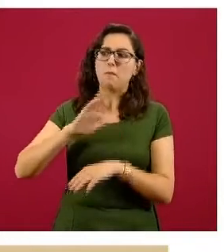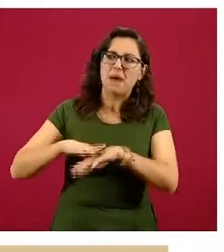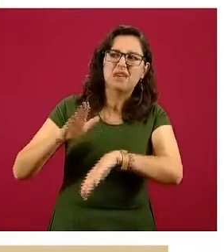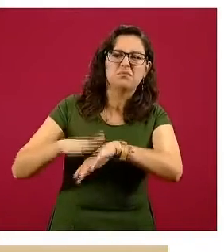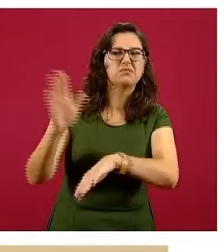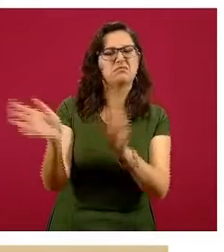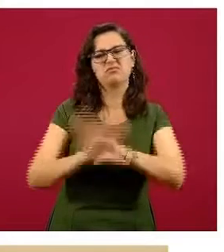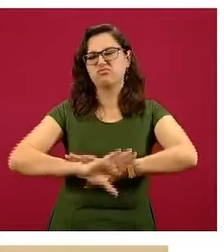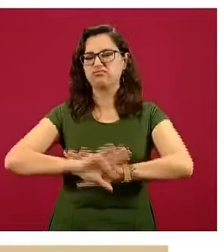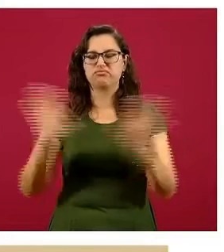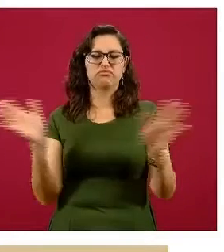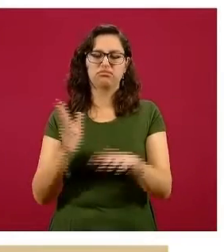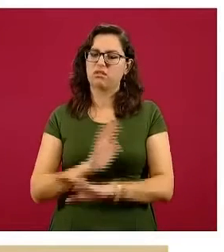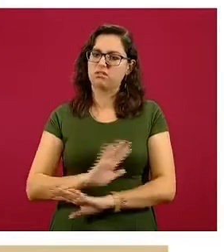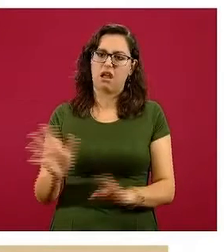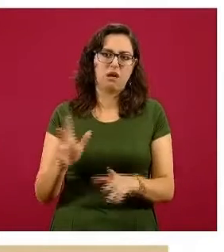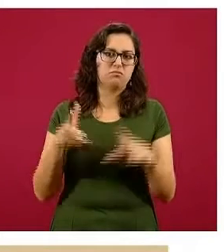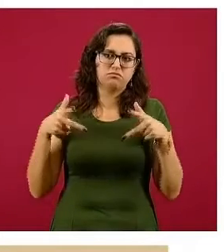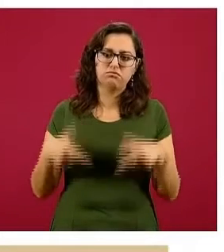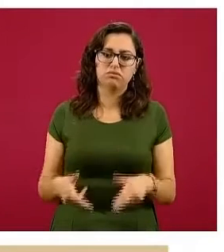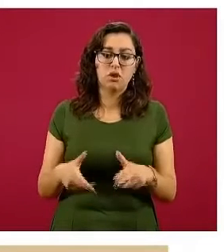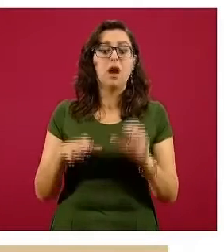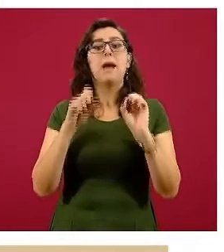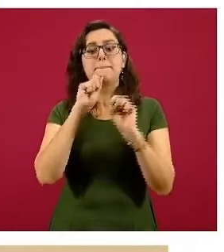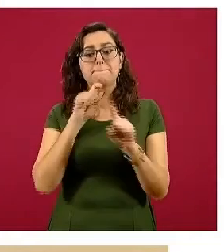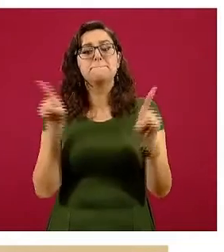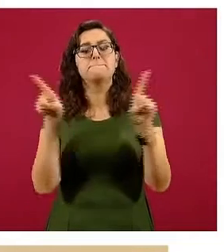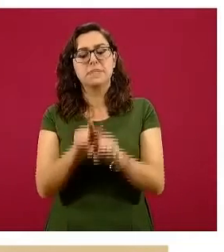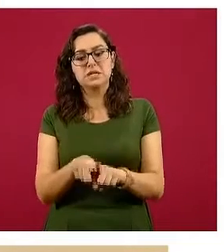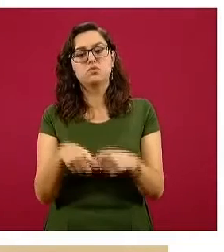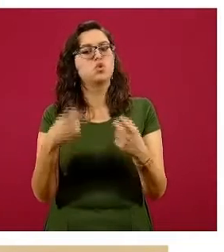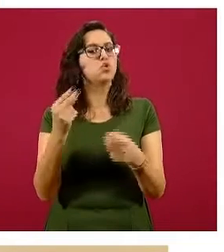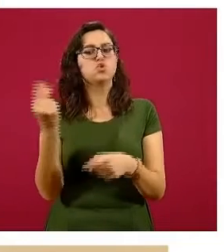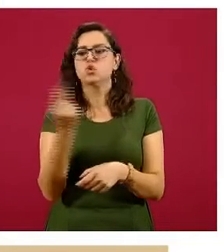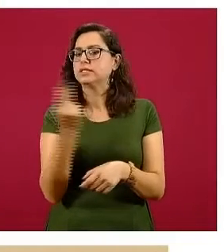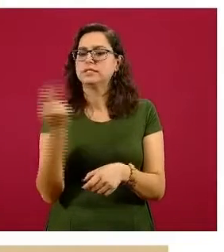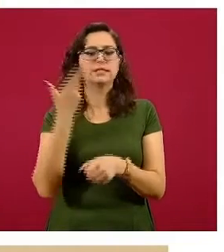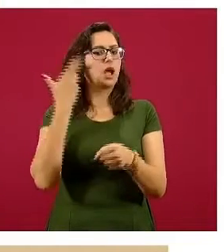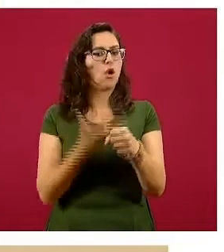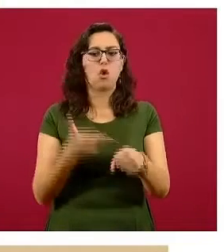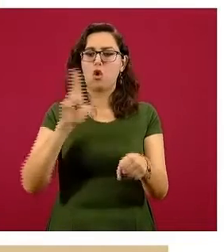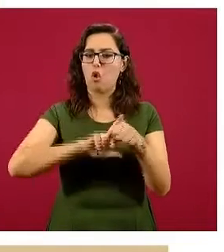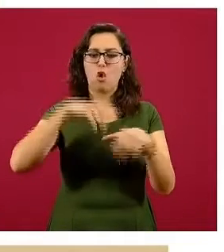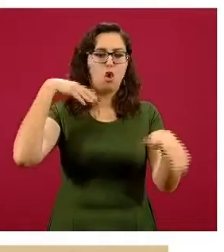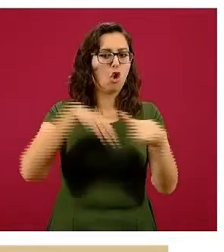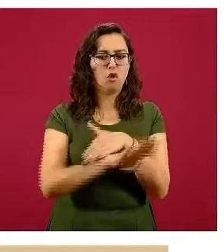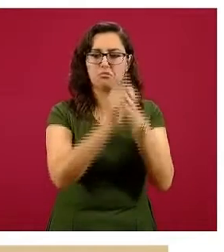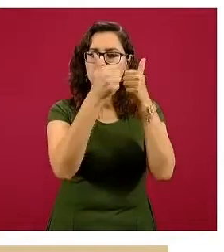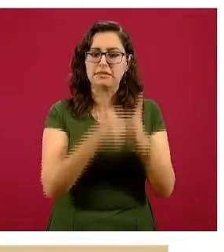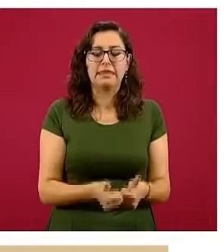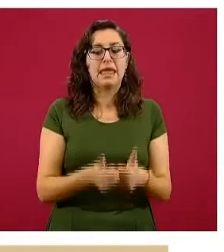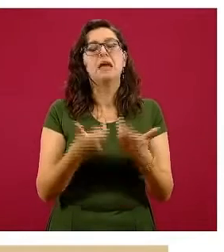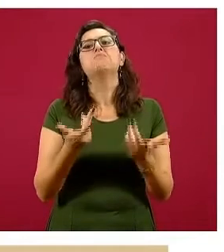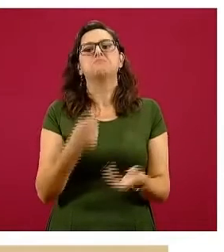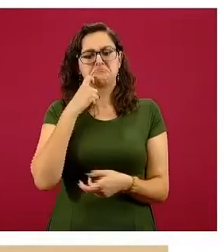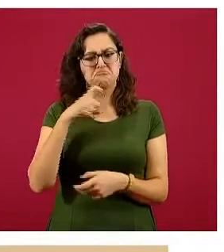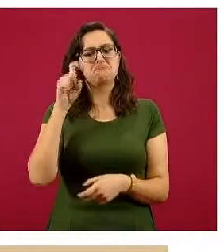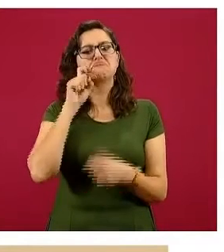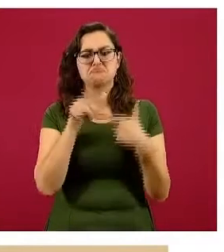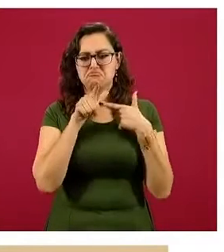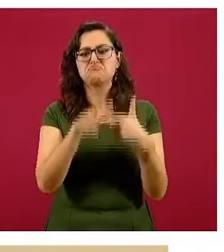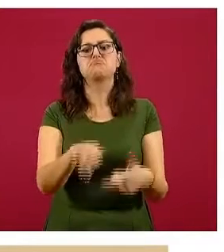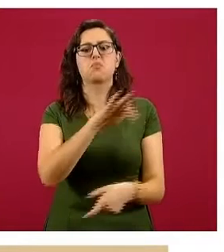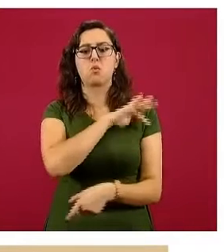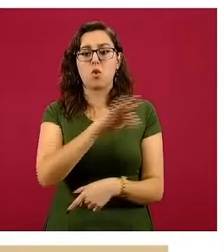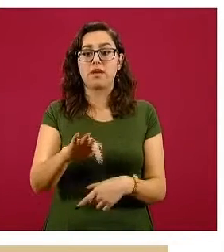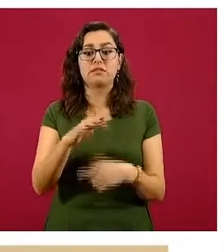requiere hospitalización, que no afecta el comportamiento sexual y que no representa riesgos para la salud. Pero sobre todo este es